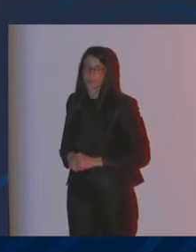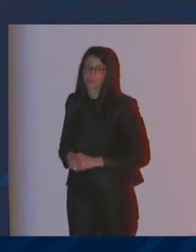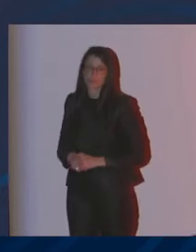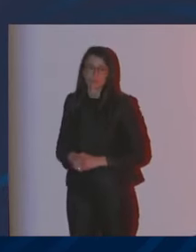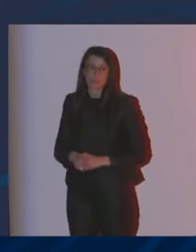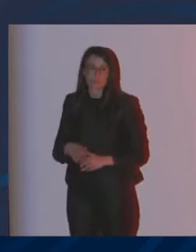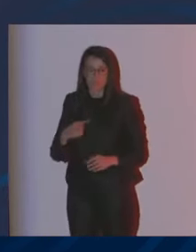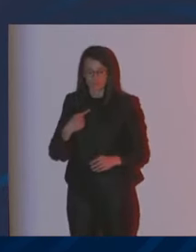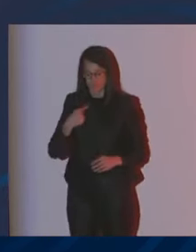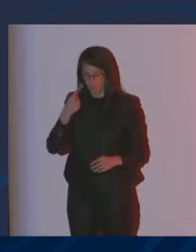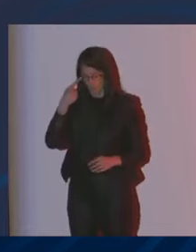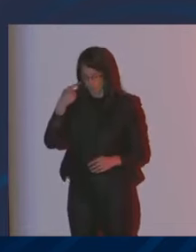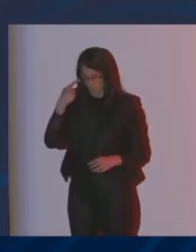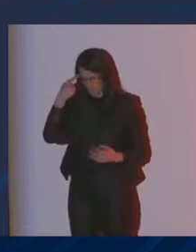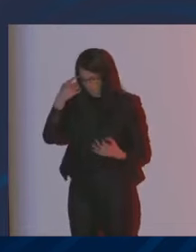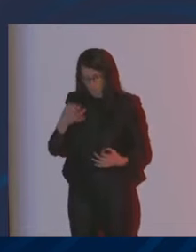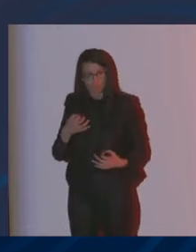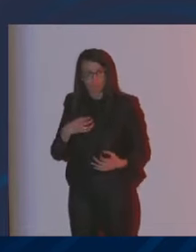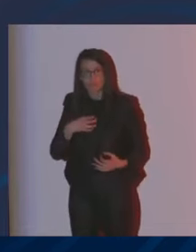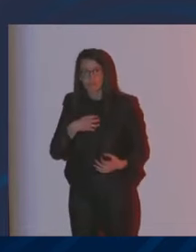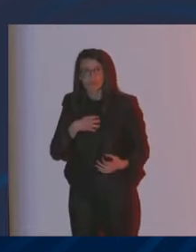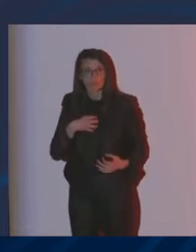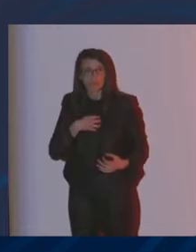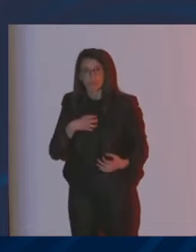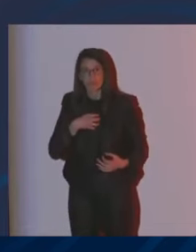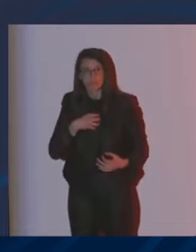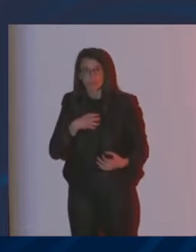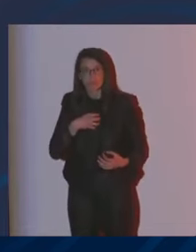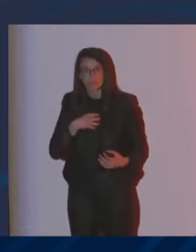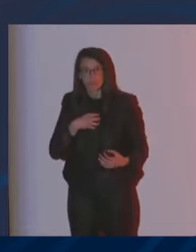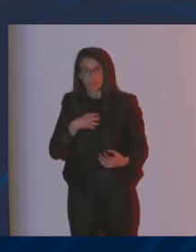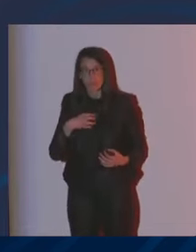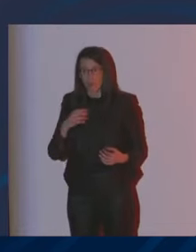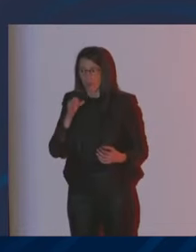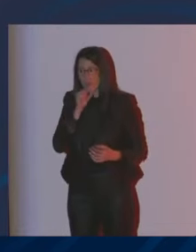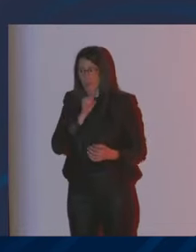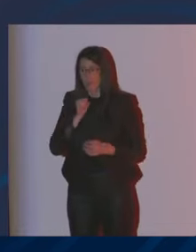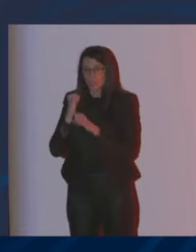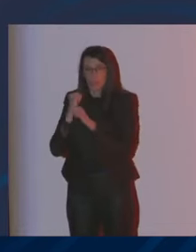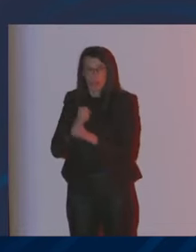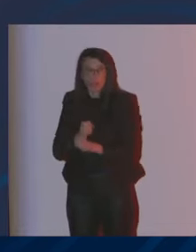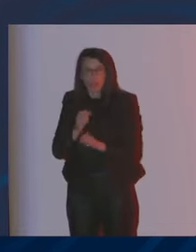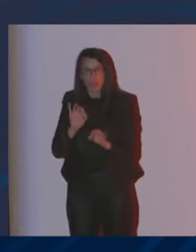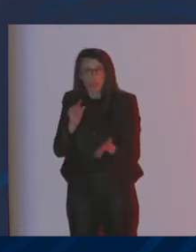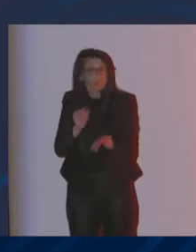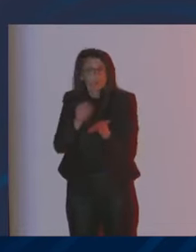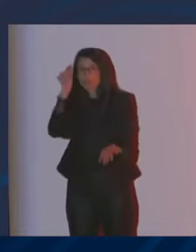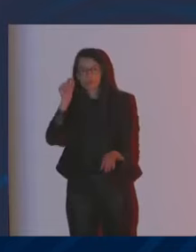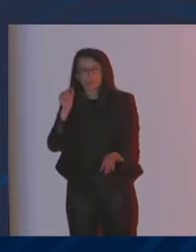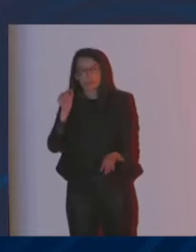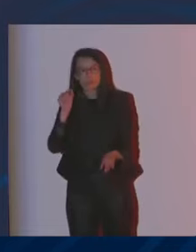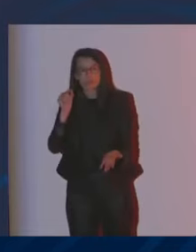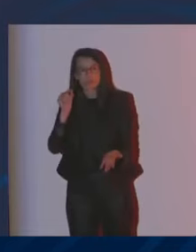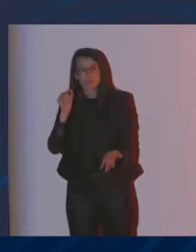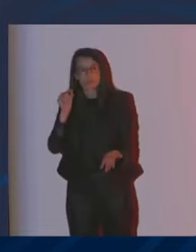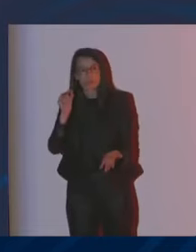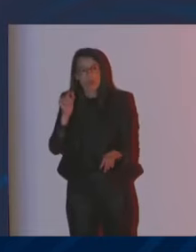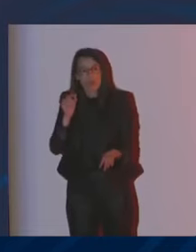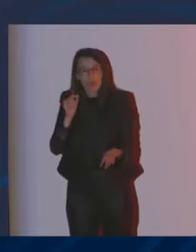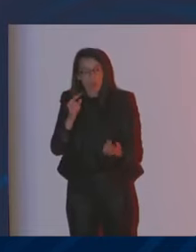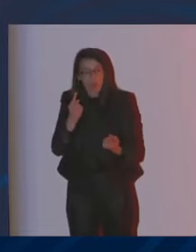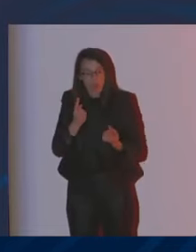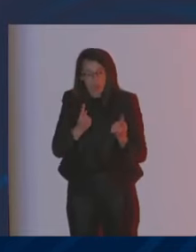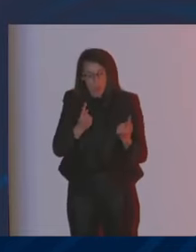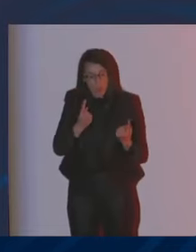No puedo creerlo. Se me ha pasado como un suspiro. Alguna vez, lo